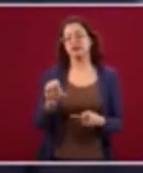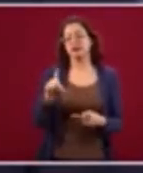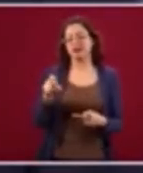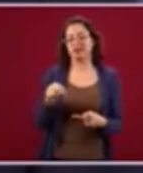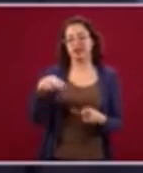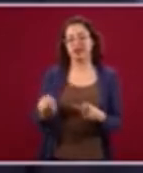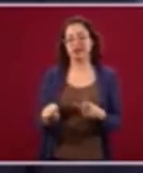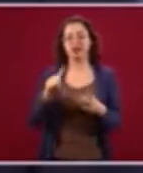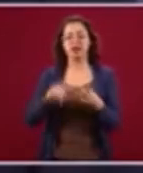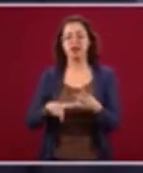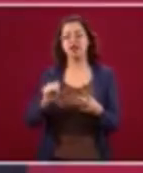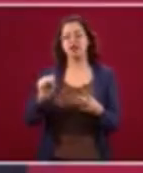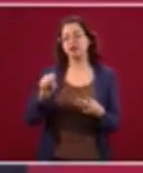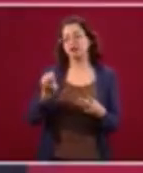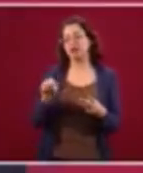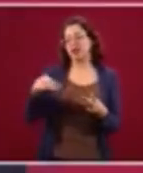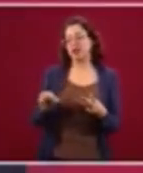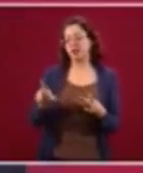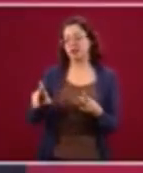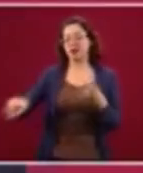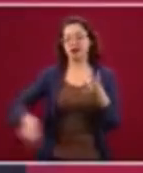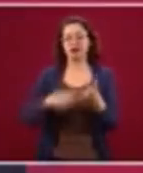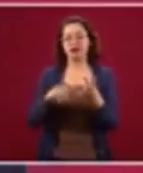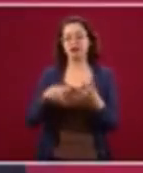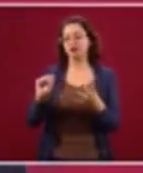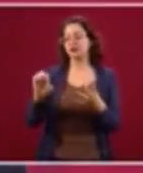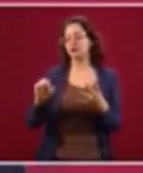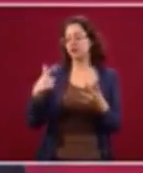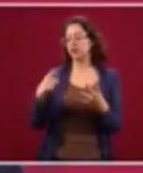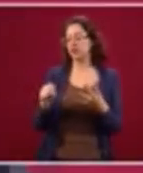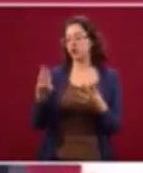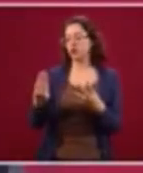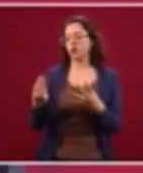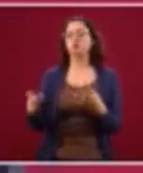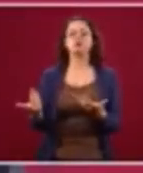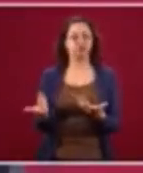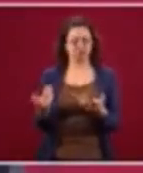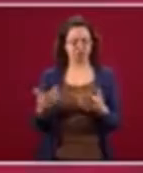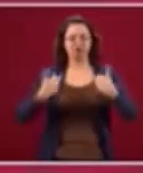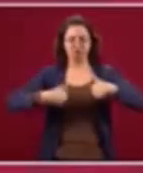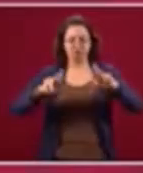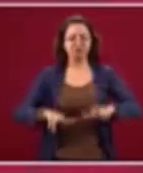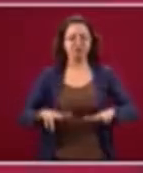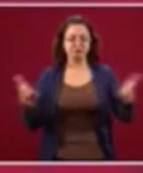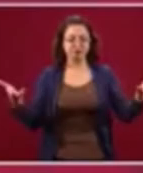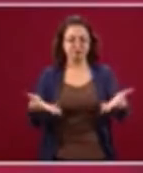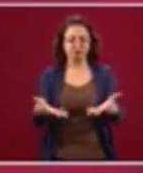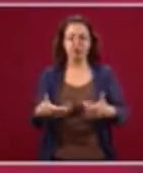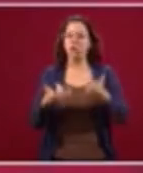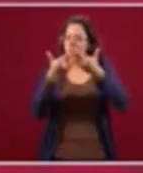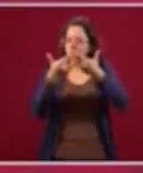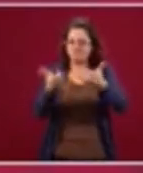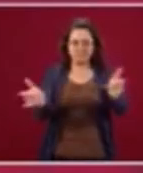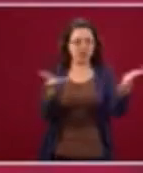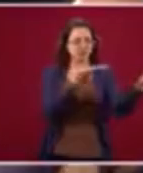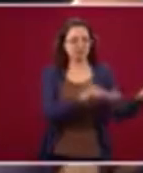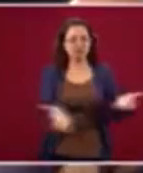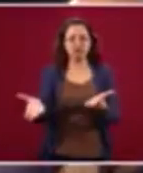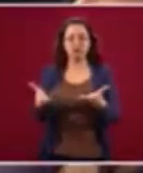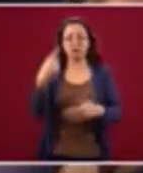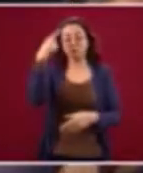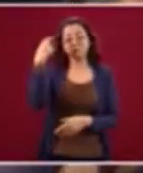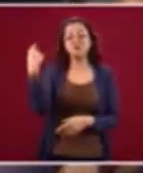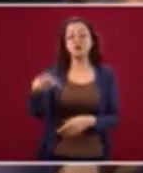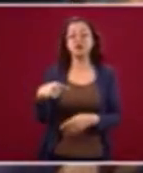el secretario de Marina, la secretaria de Gobernación, ahí van a estar esperando. Están las puertas abiertas para que